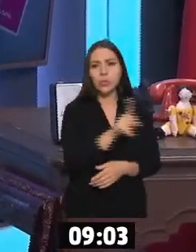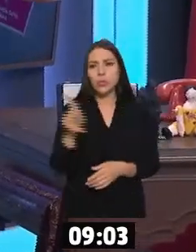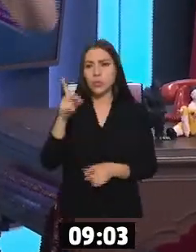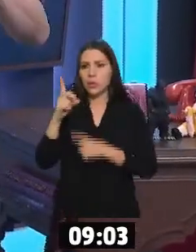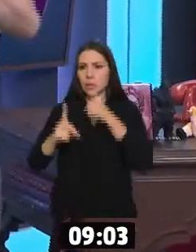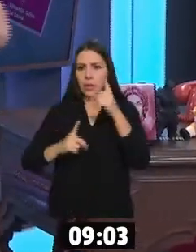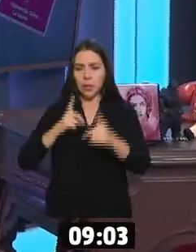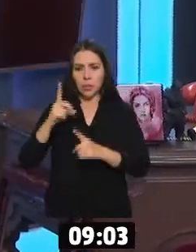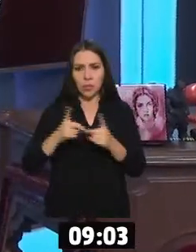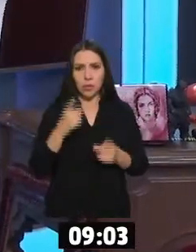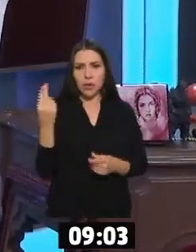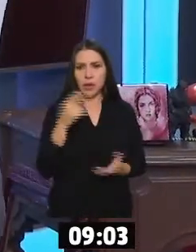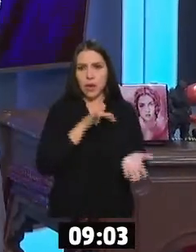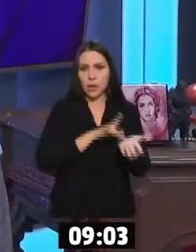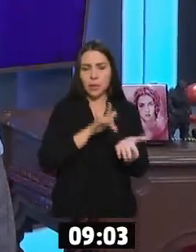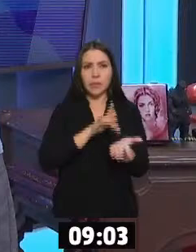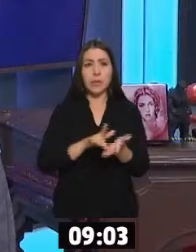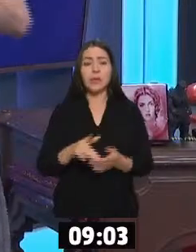en De cualquier